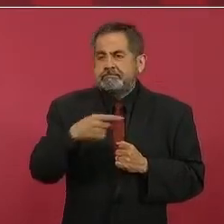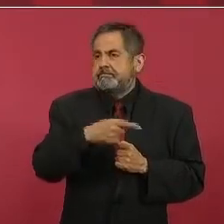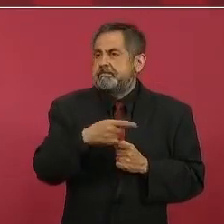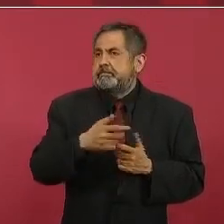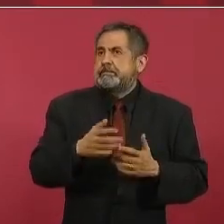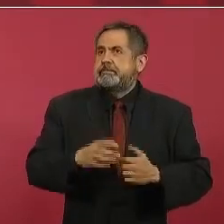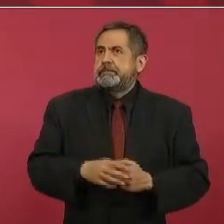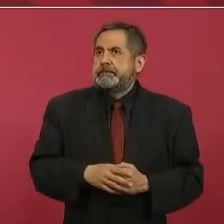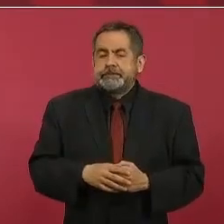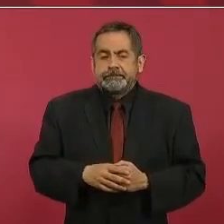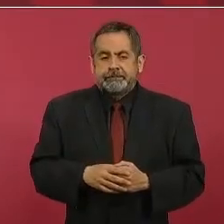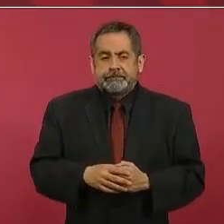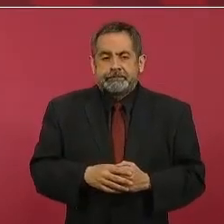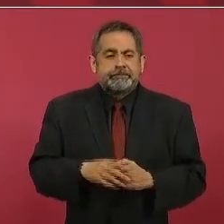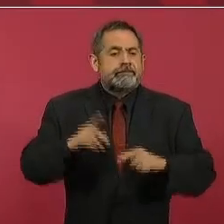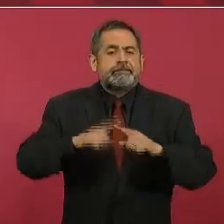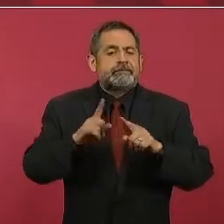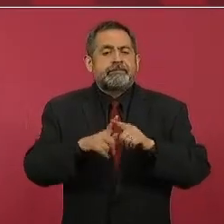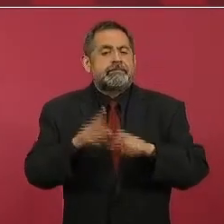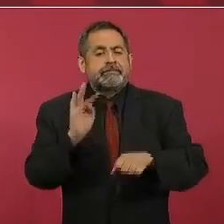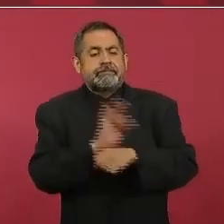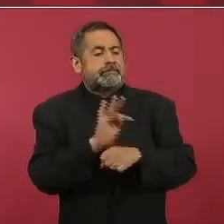como protección